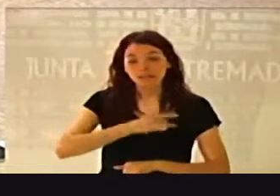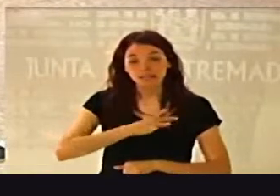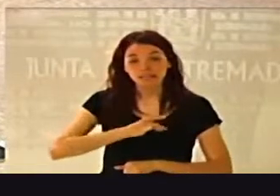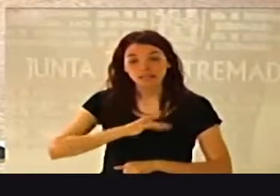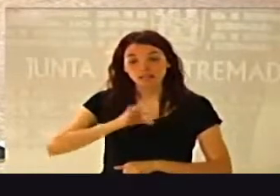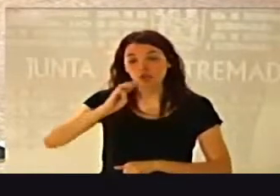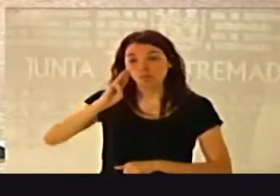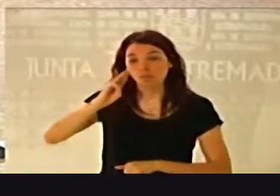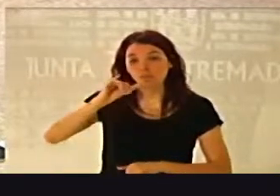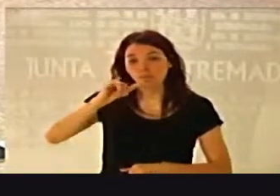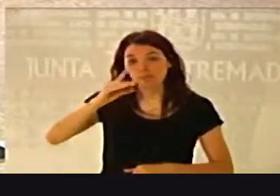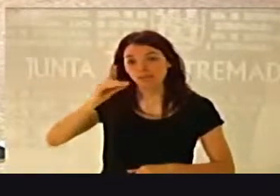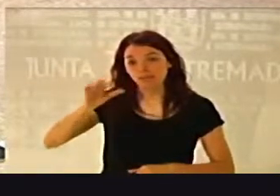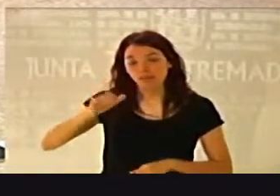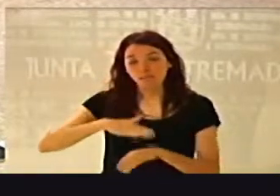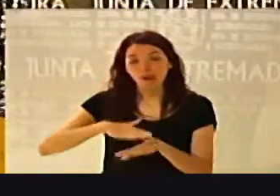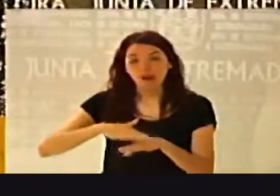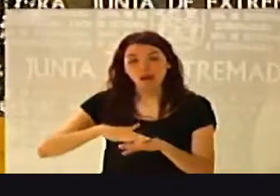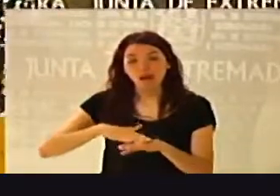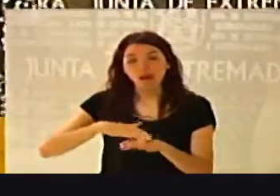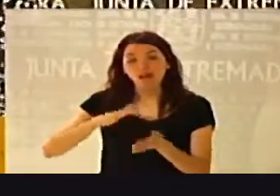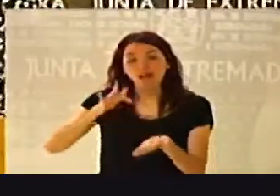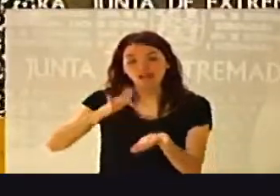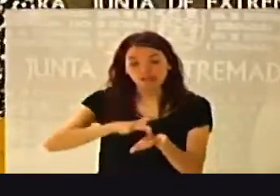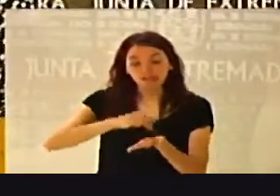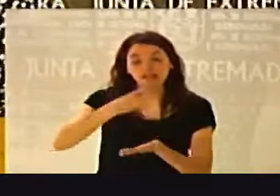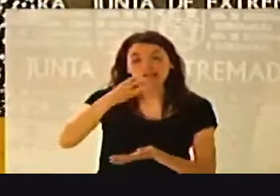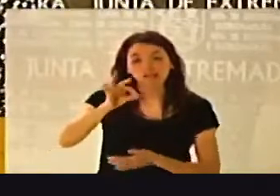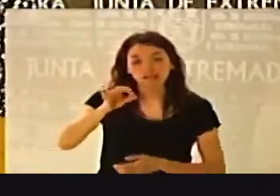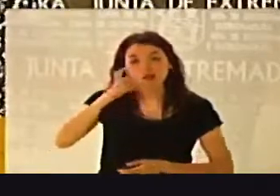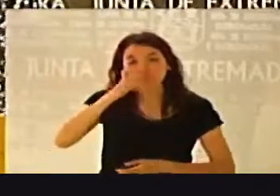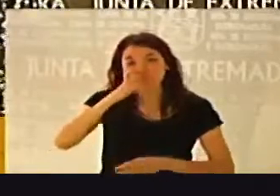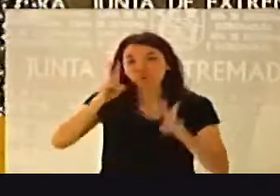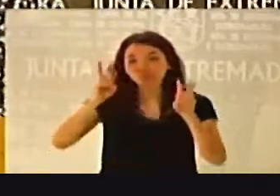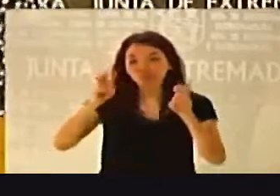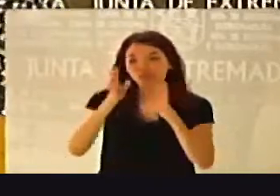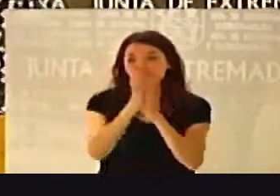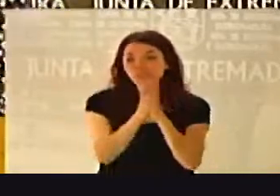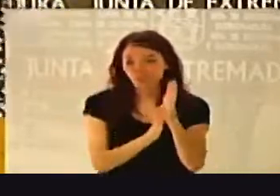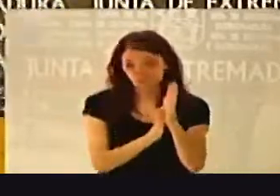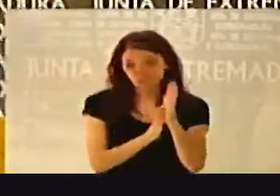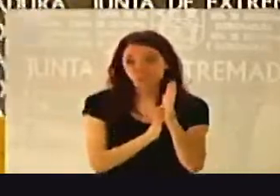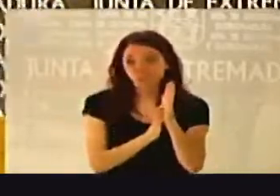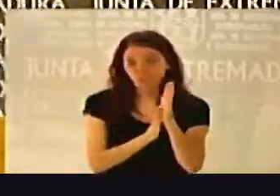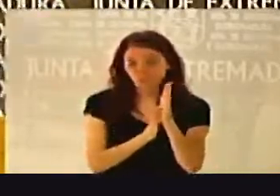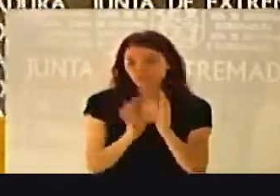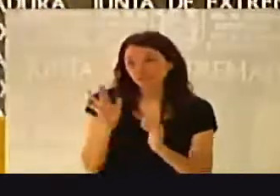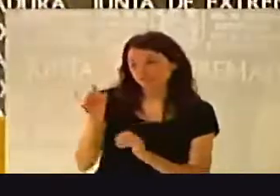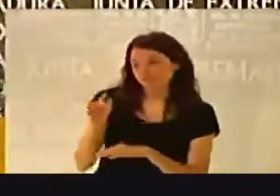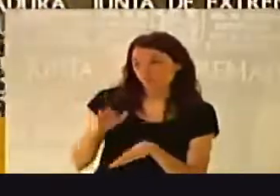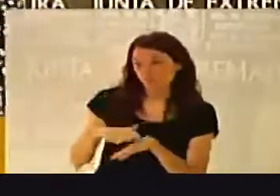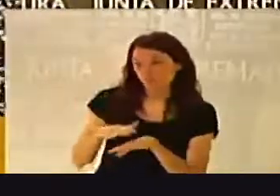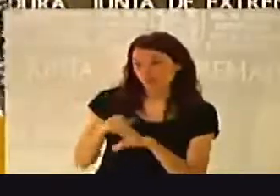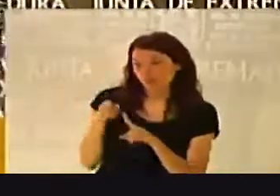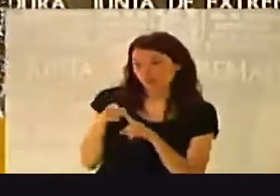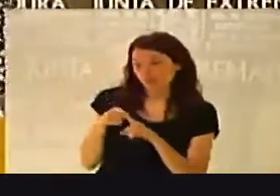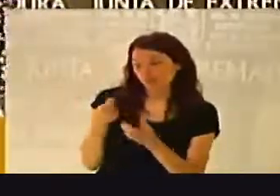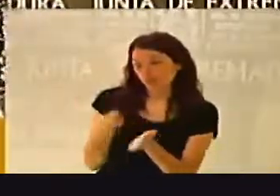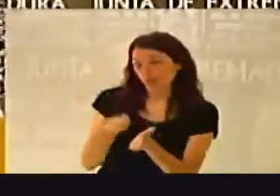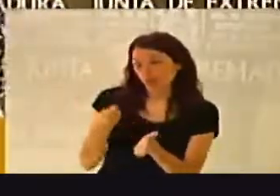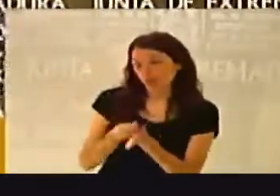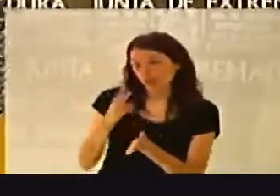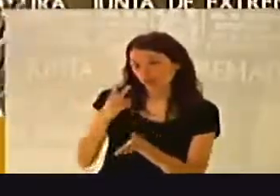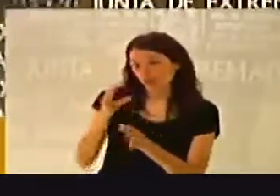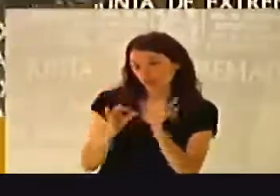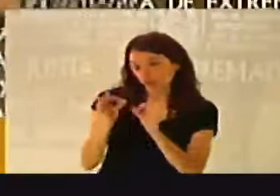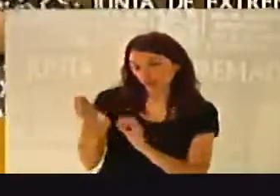30 de junio por los recortes. Y para que se pague el 2%, y para que se pague el 2% a los